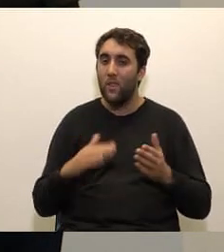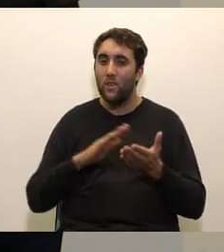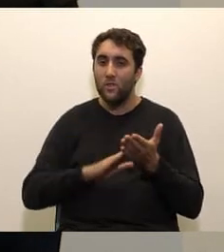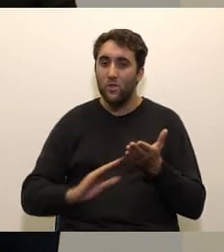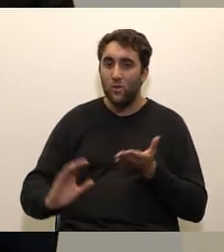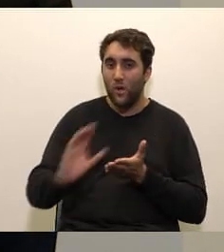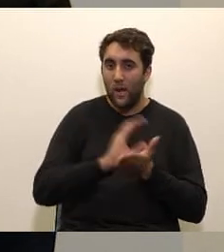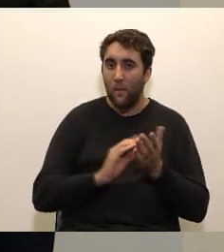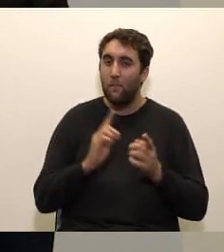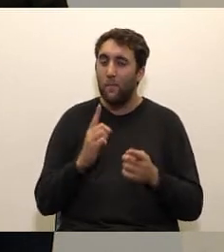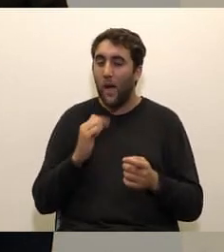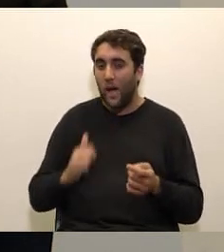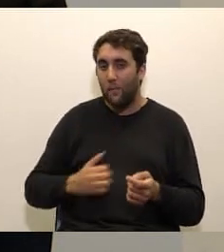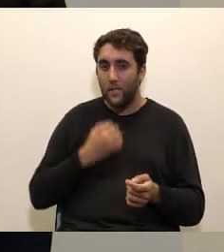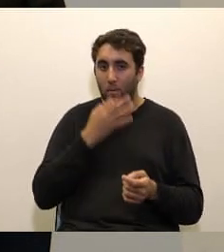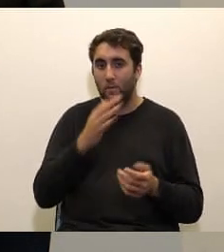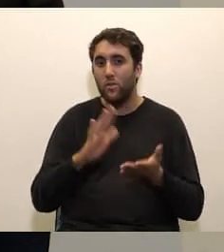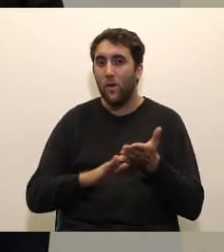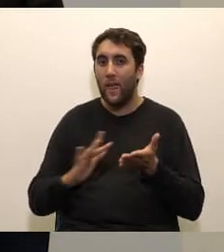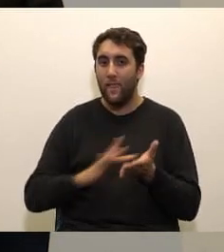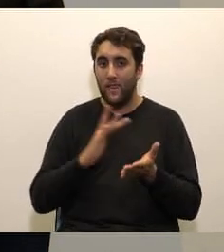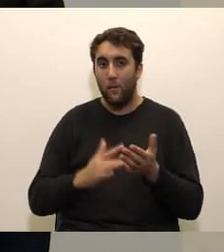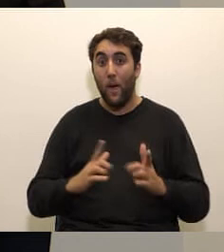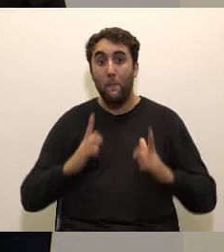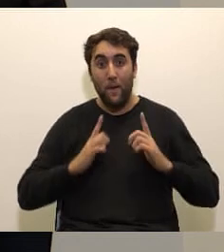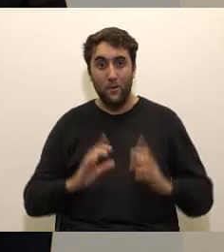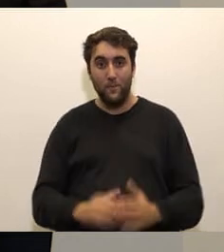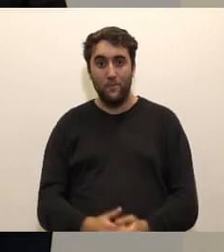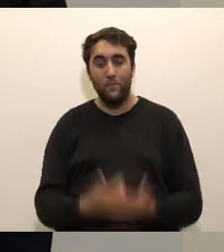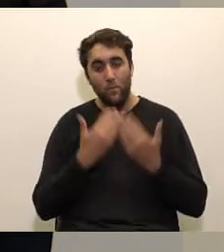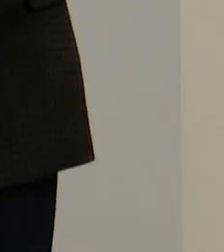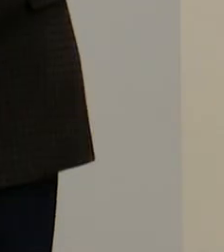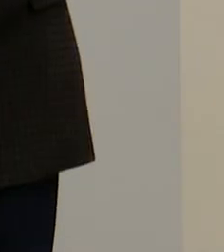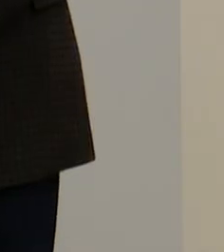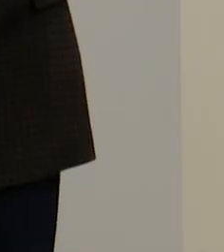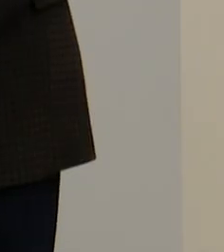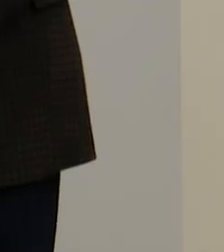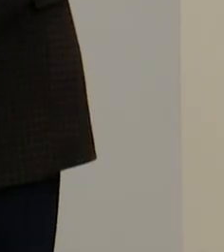ciudadanía con la excusa de lo digital. Los esperamos. Muchas gracias.